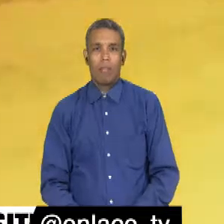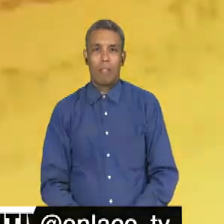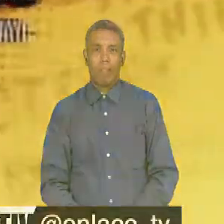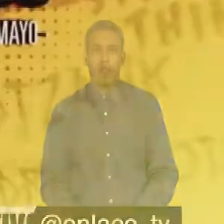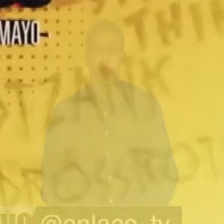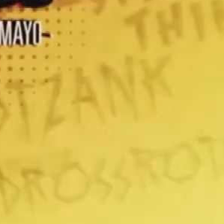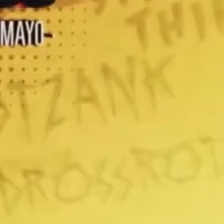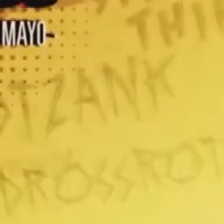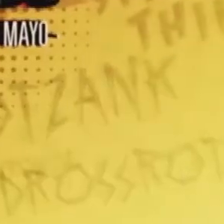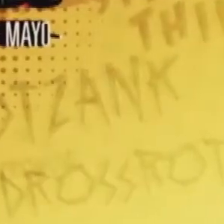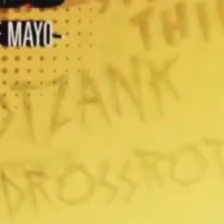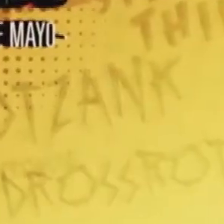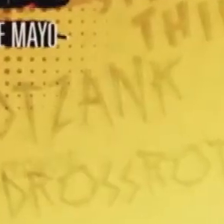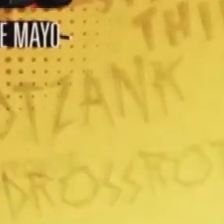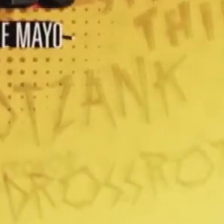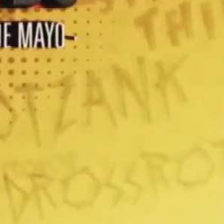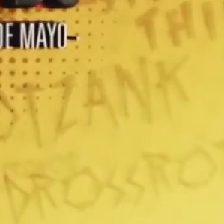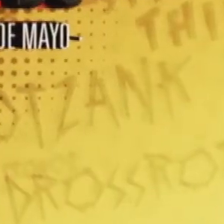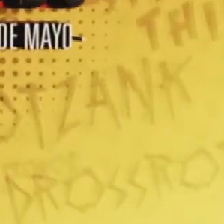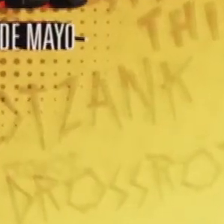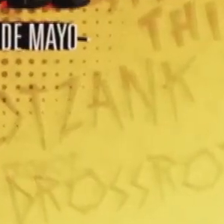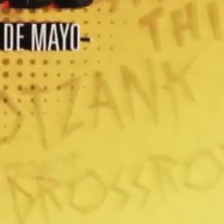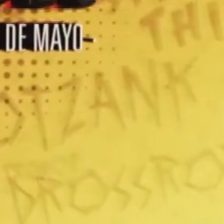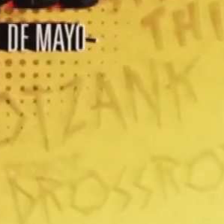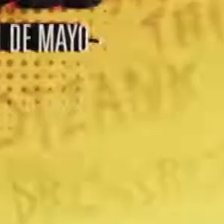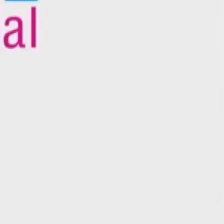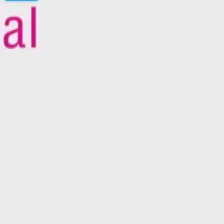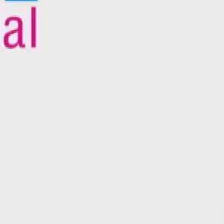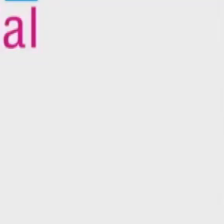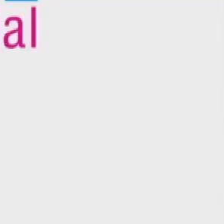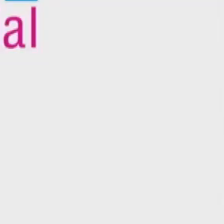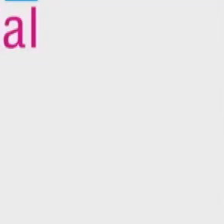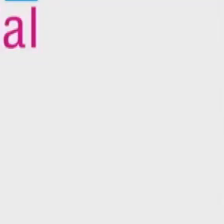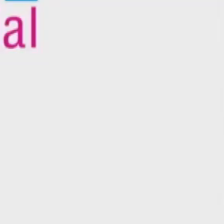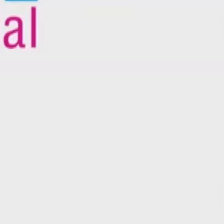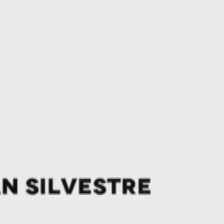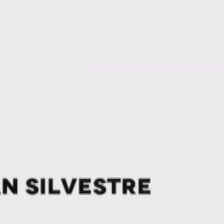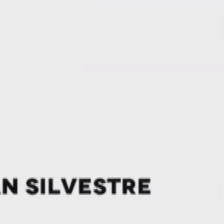de la Comic Con Colombia llegan gracias a